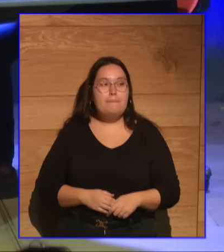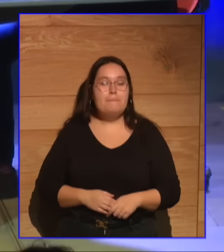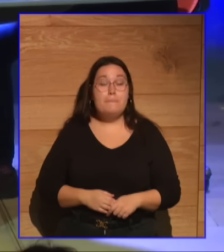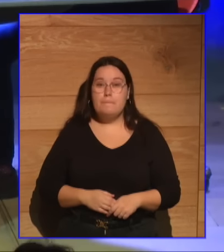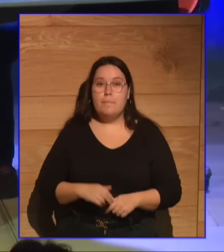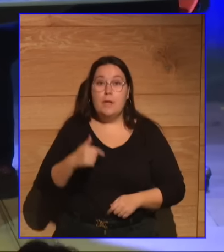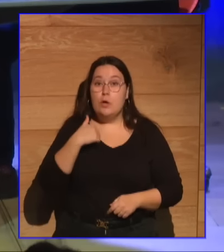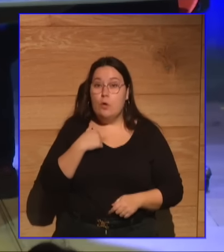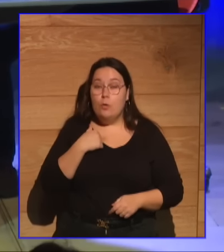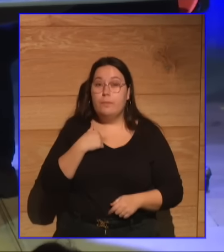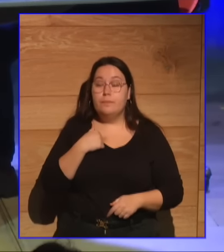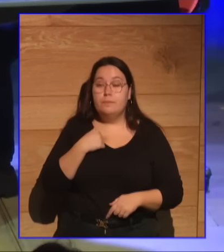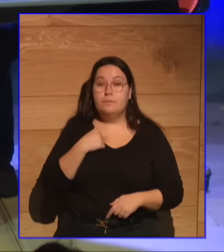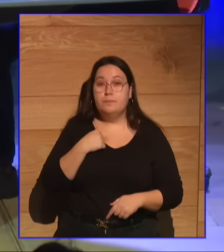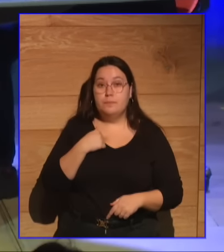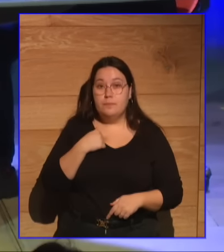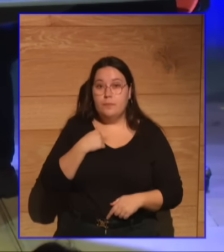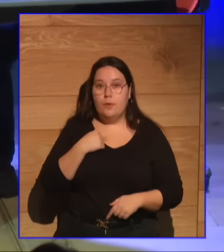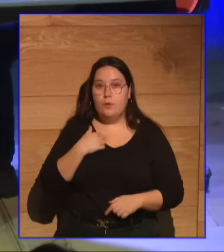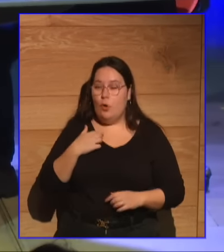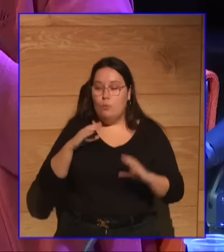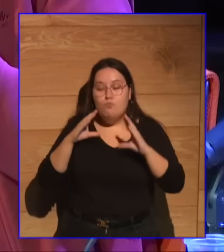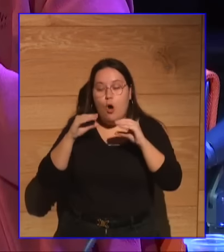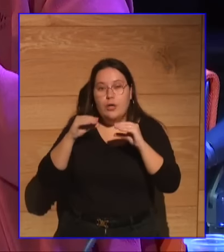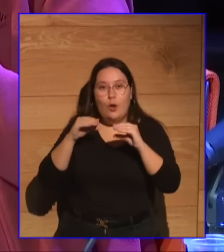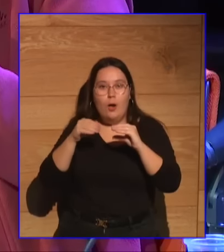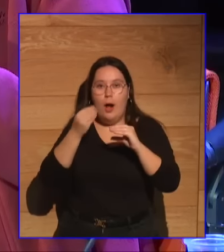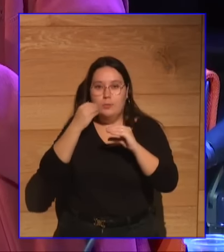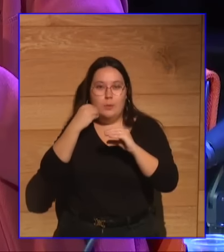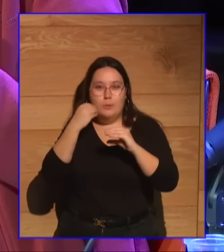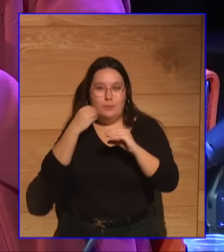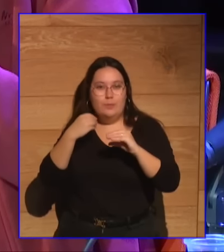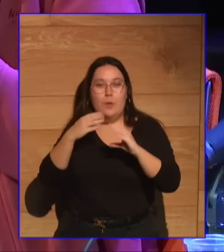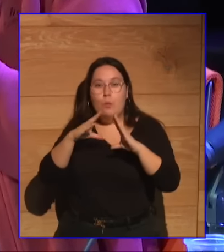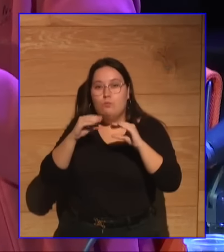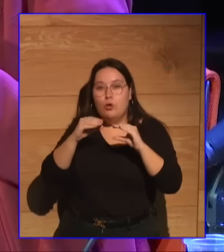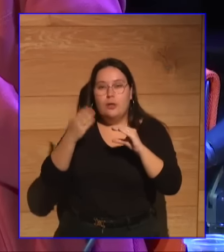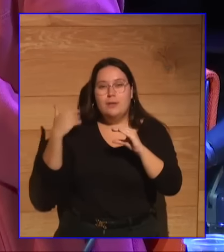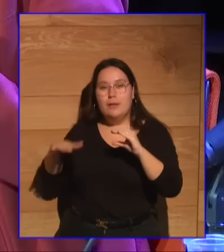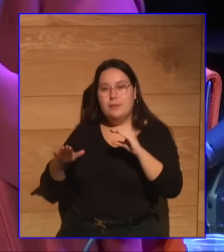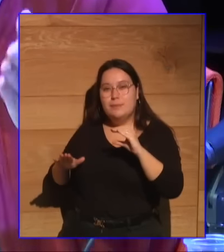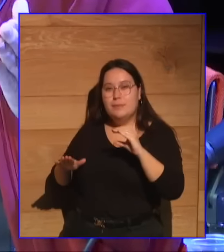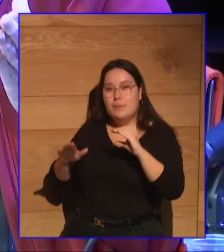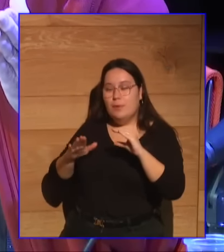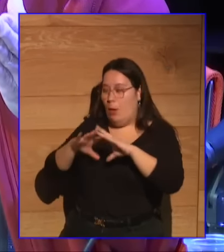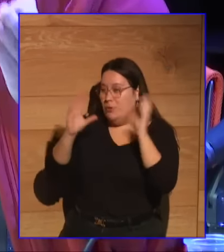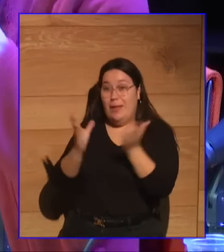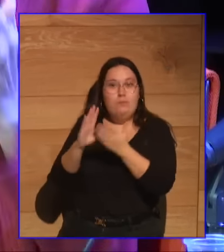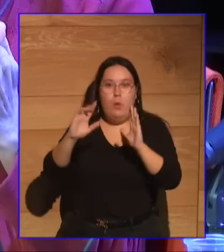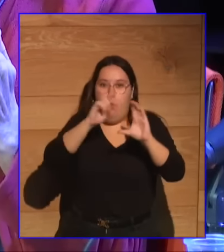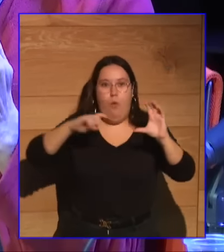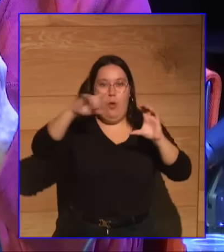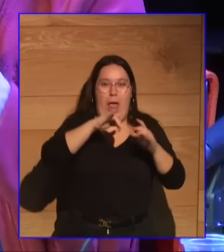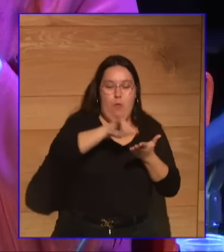y no he tomado, y soy bollero, o sea, he tomado bollos desde el mundo entero. En